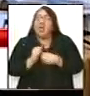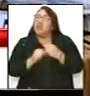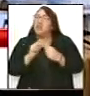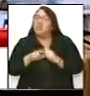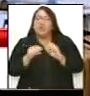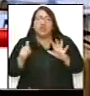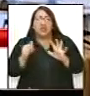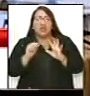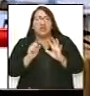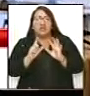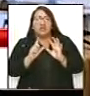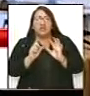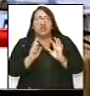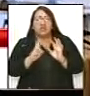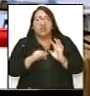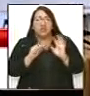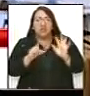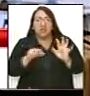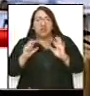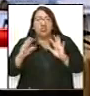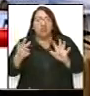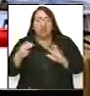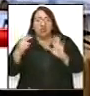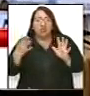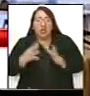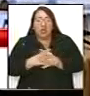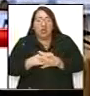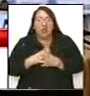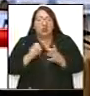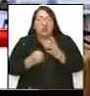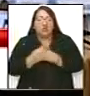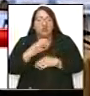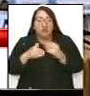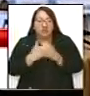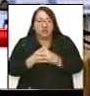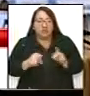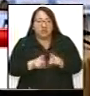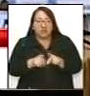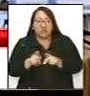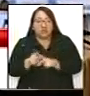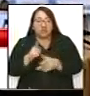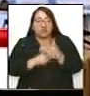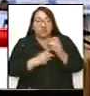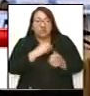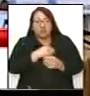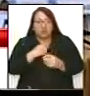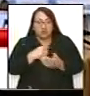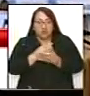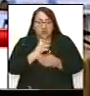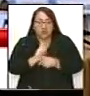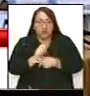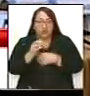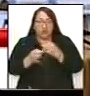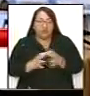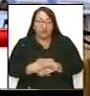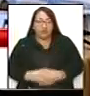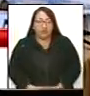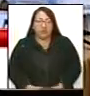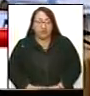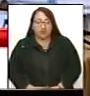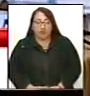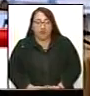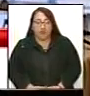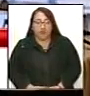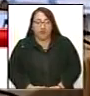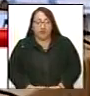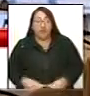16, 17, 18, hasta la fecha del 19. Este es un modelo de intervención que el MINEDO establece, Presidenta, como